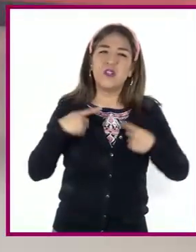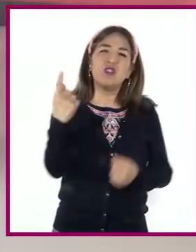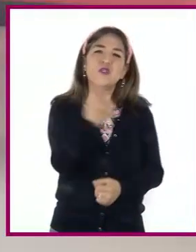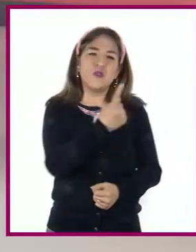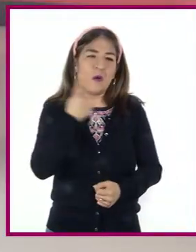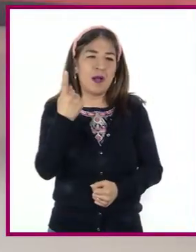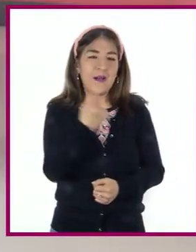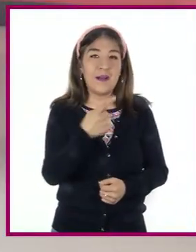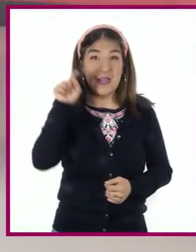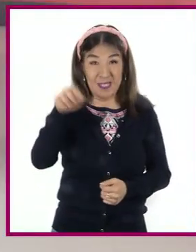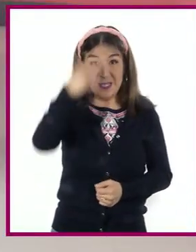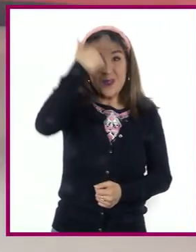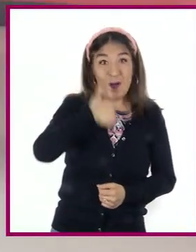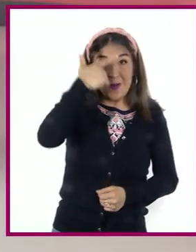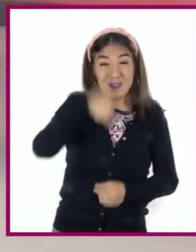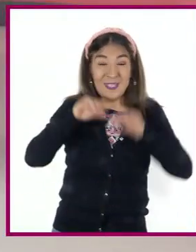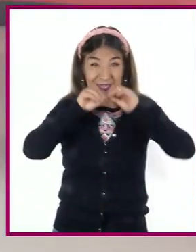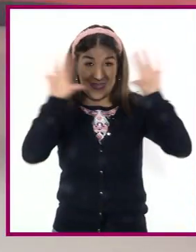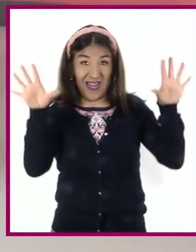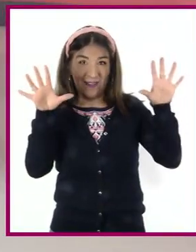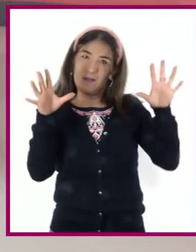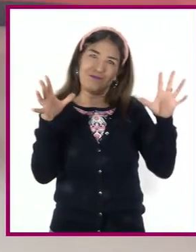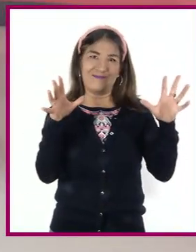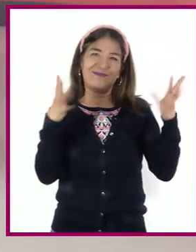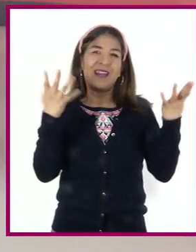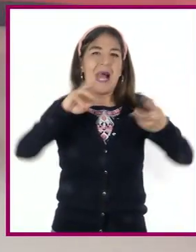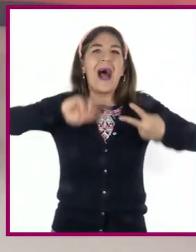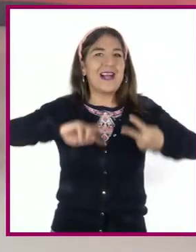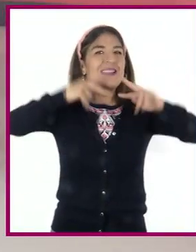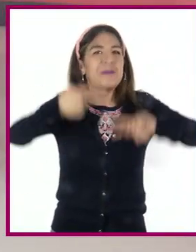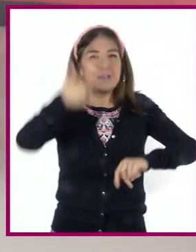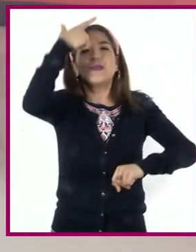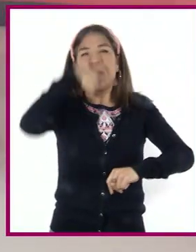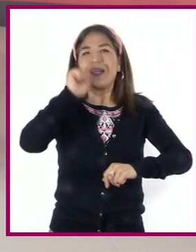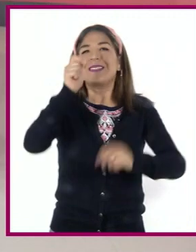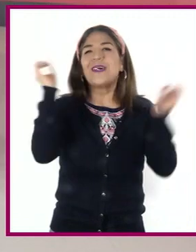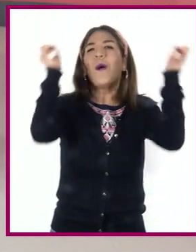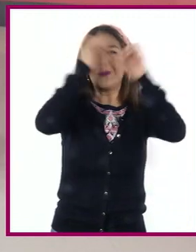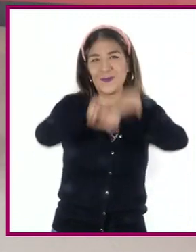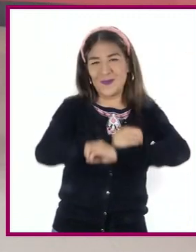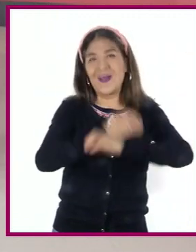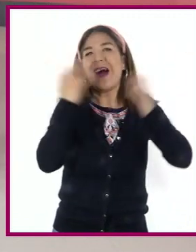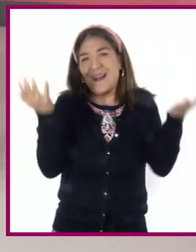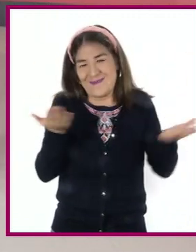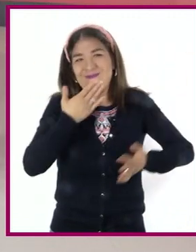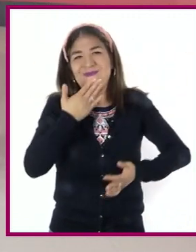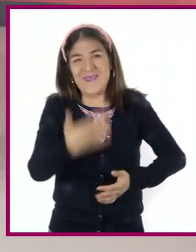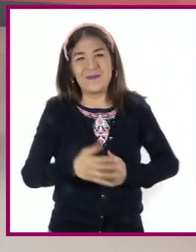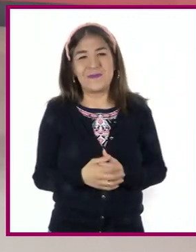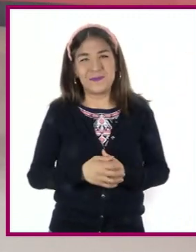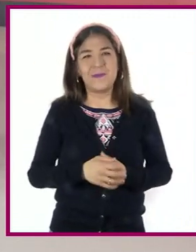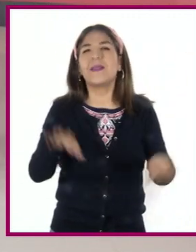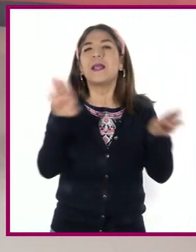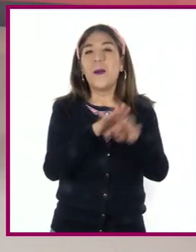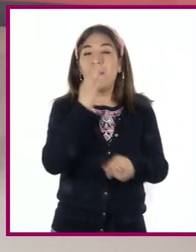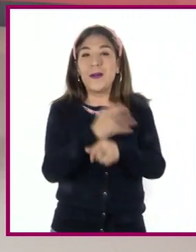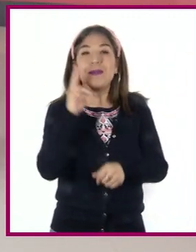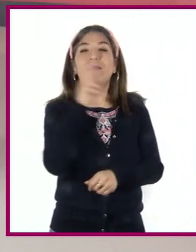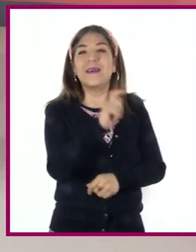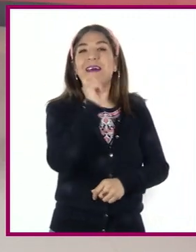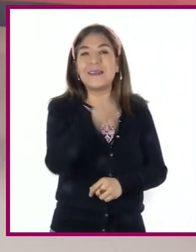comer. Después en silencio. Shh, shh. He dormido un rato.